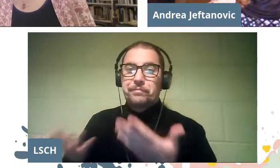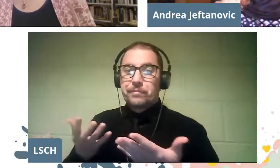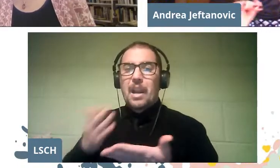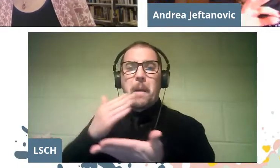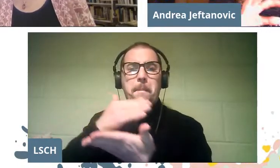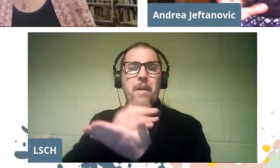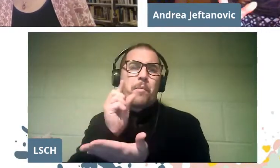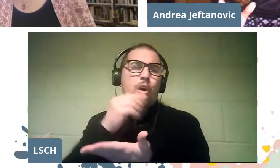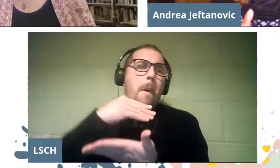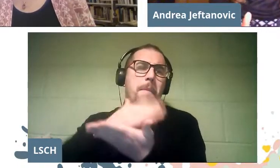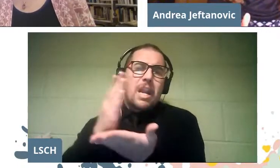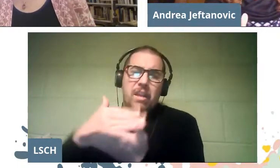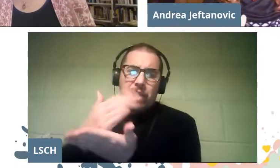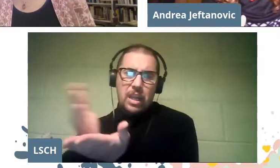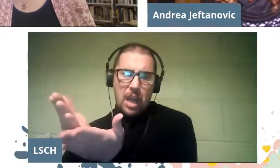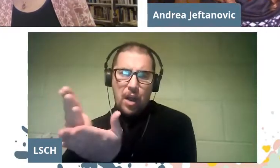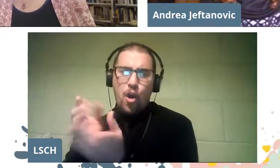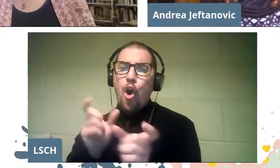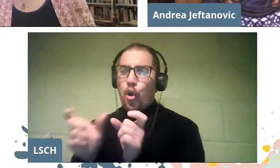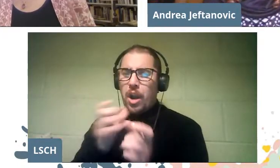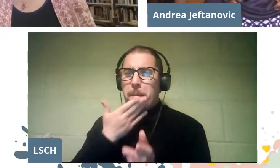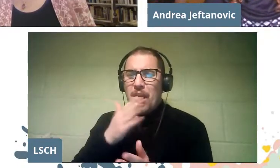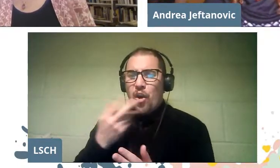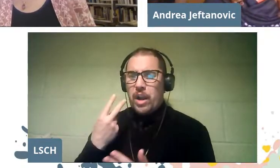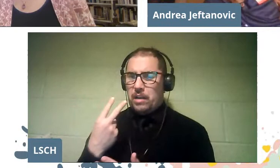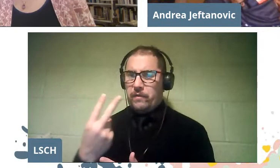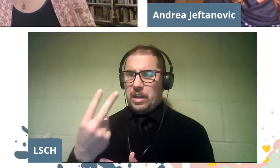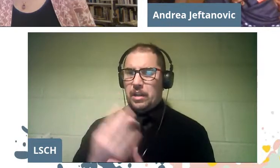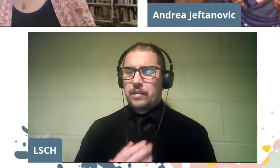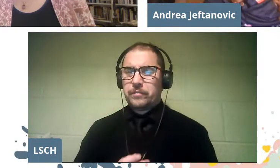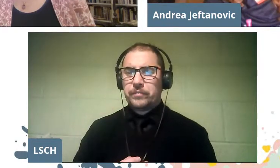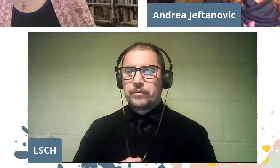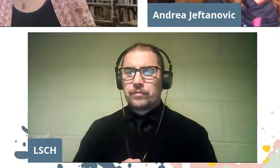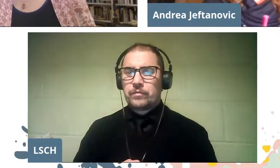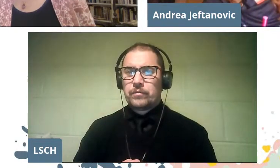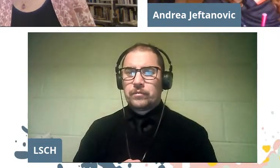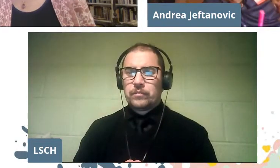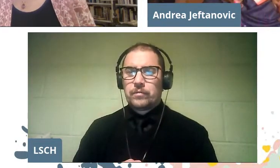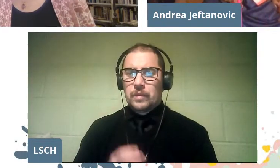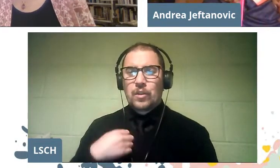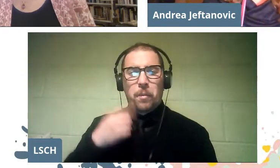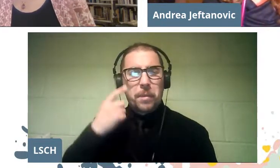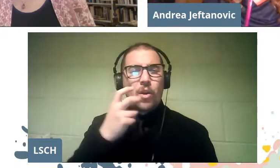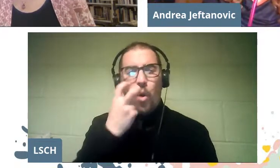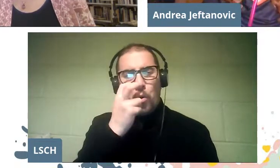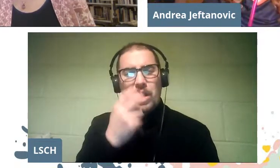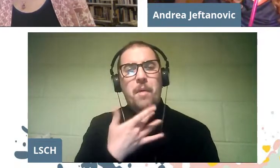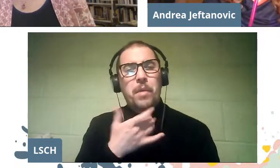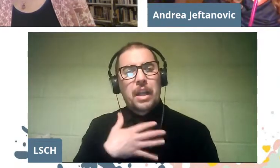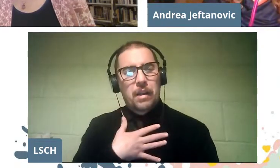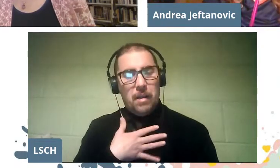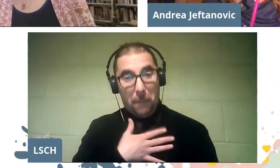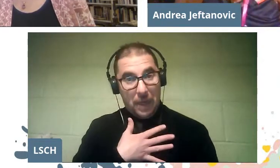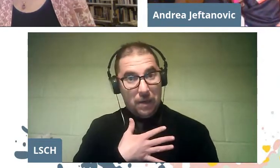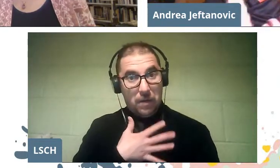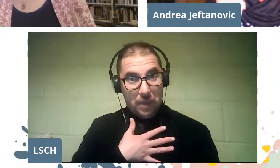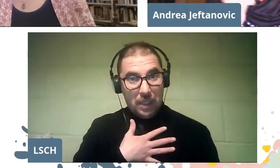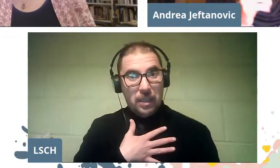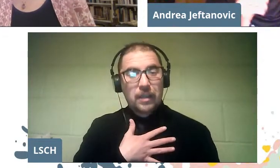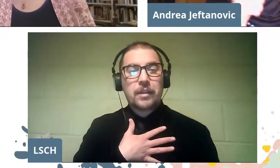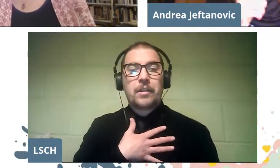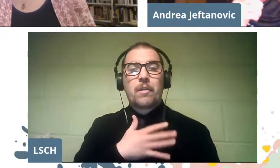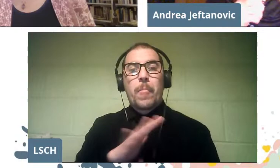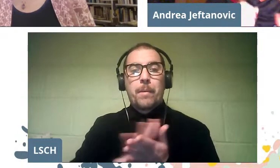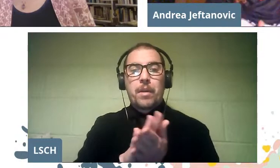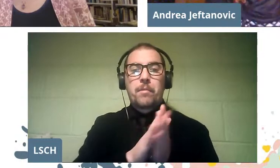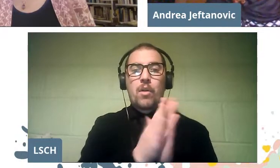planificar mejor, manejar ciertas variables del viaje. Y yo tengo muchísima curiosidad porque a mí me ha cambiado mucho, por ejemplo, la